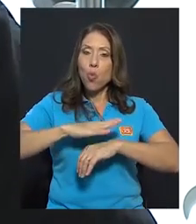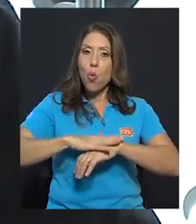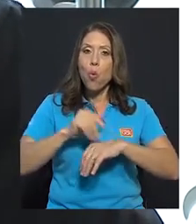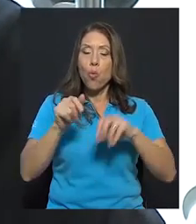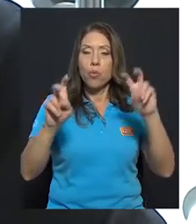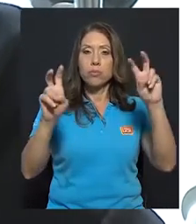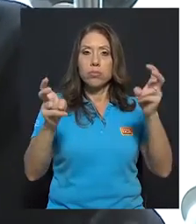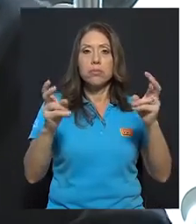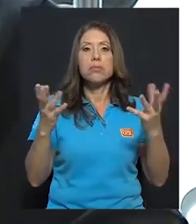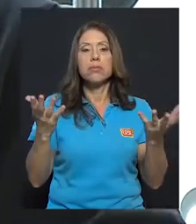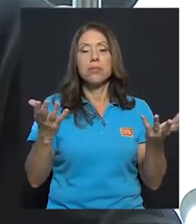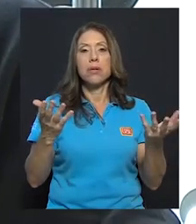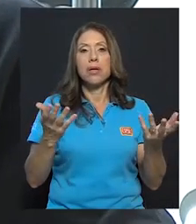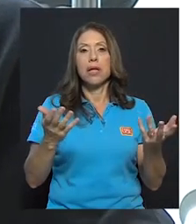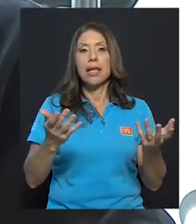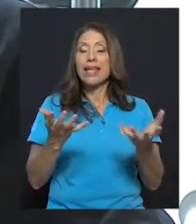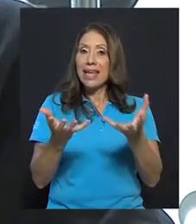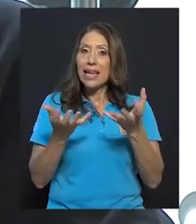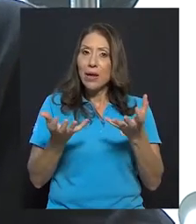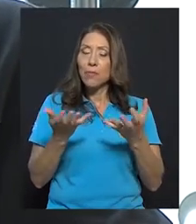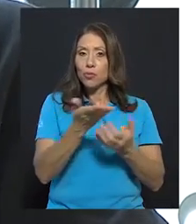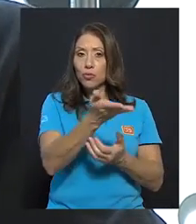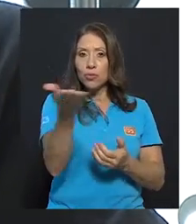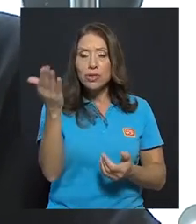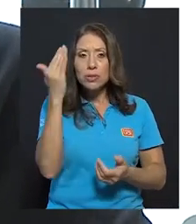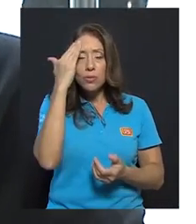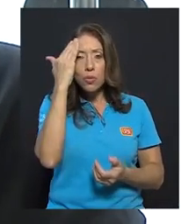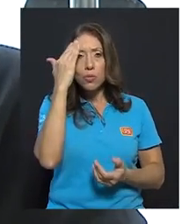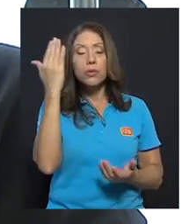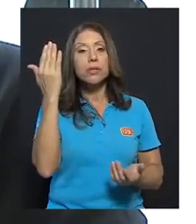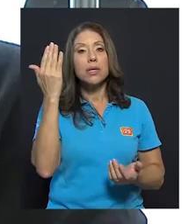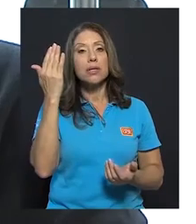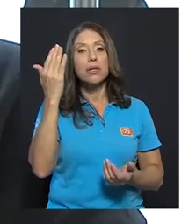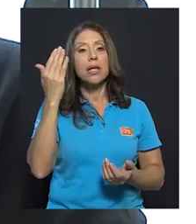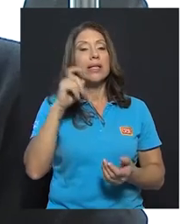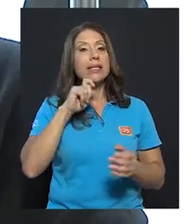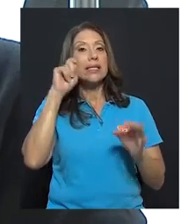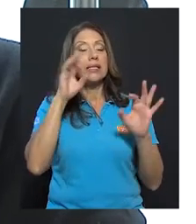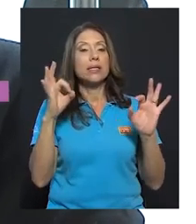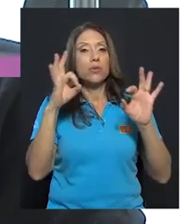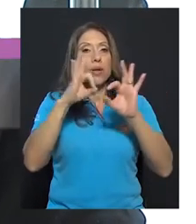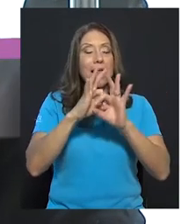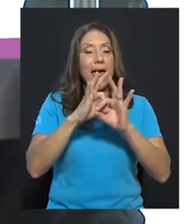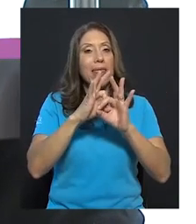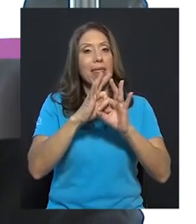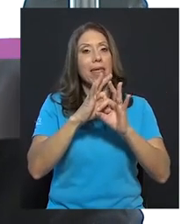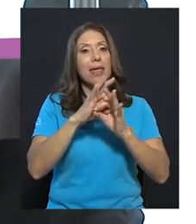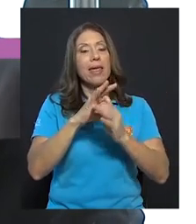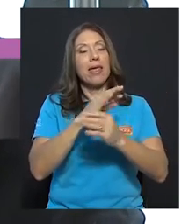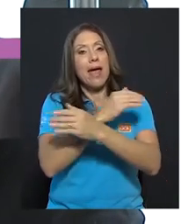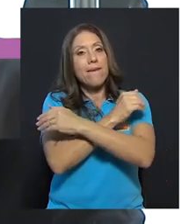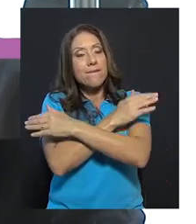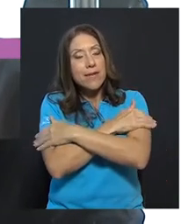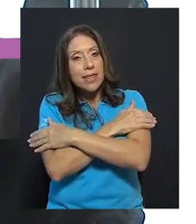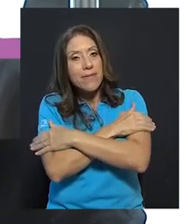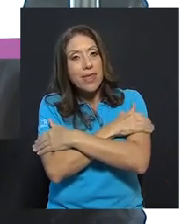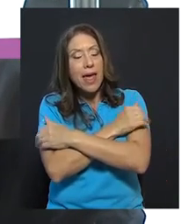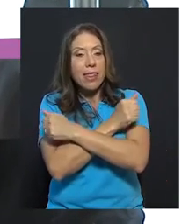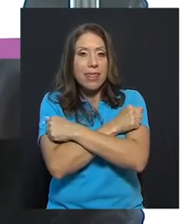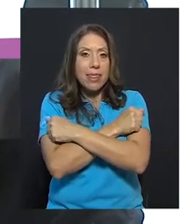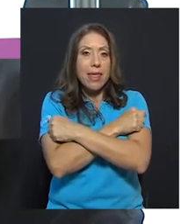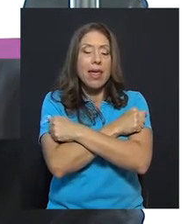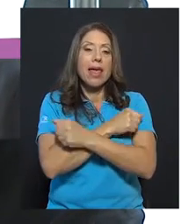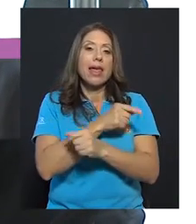acerca de esta temática, en lo cual queremos que ustedes conozcan de sexualidad y afectividad desde